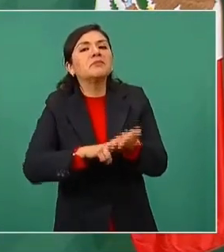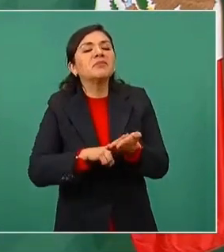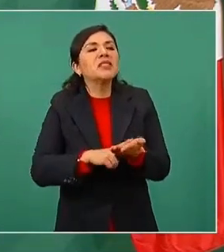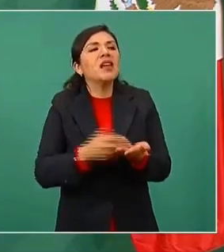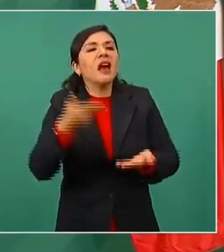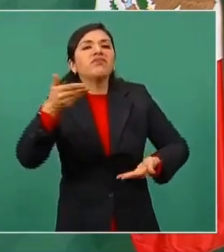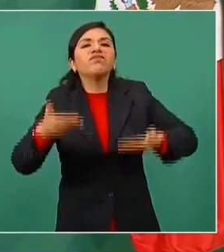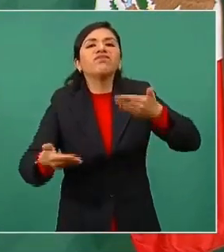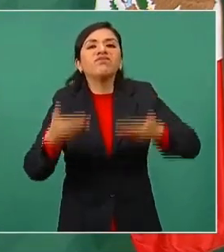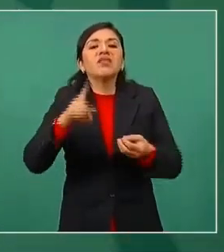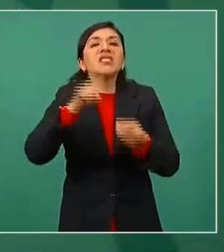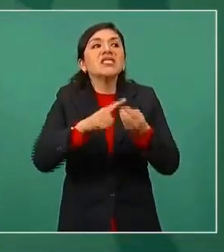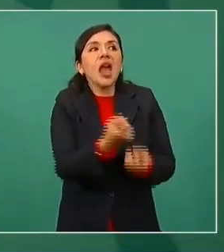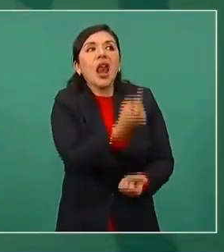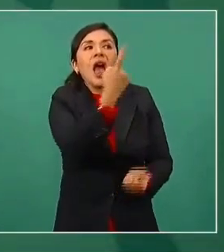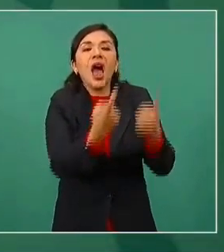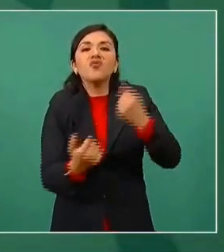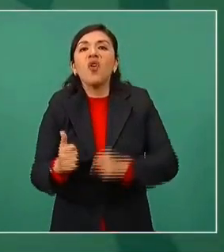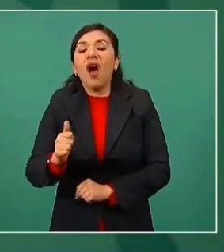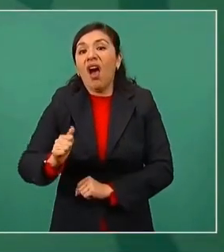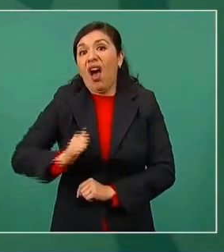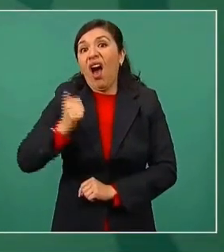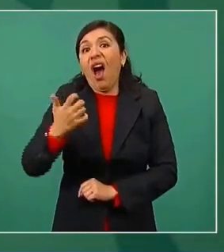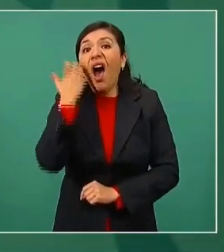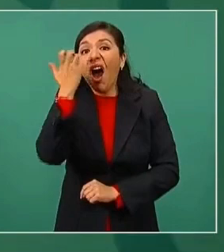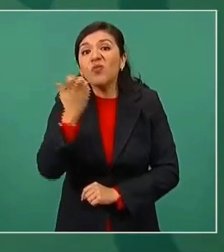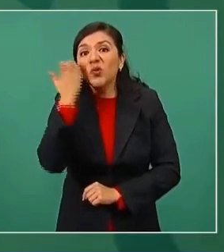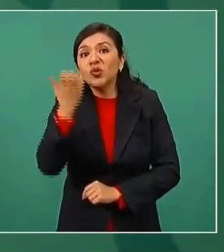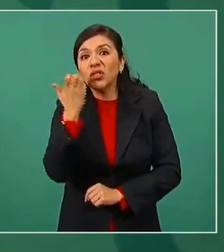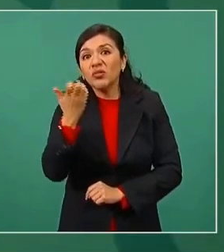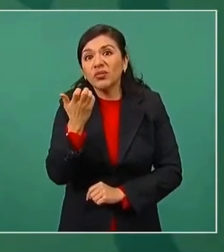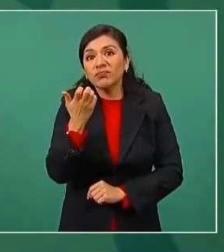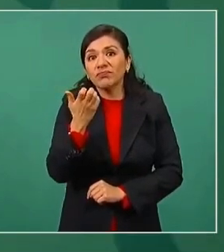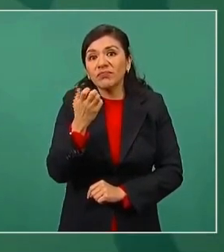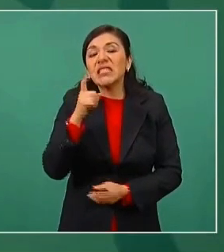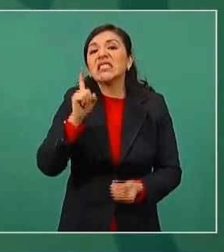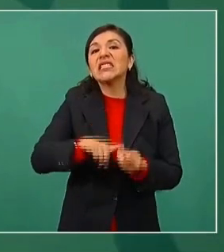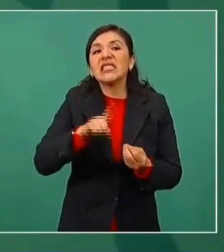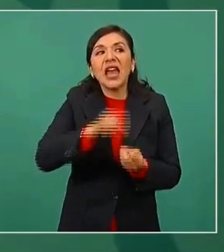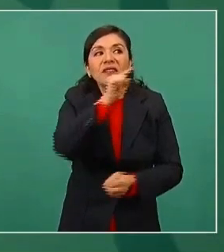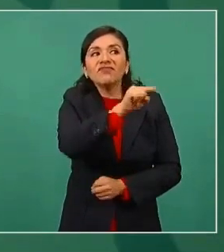abusan, o sea, quiénes son ventajosos,